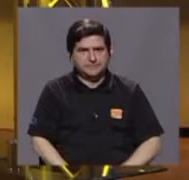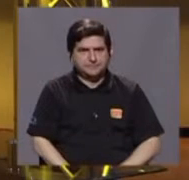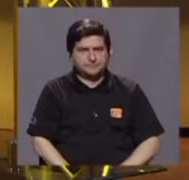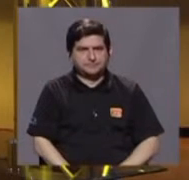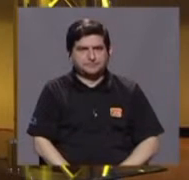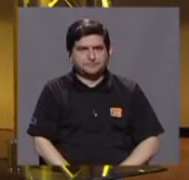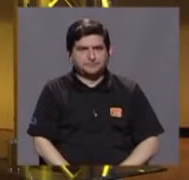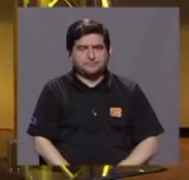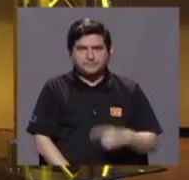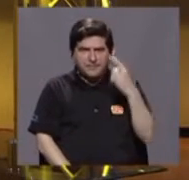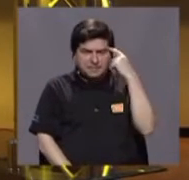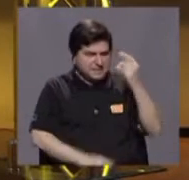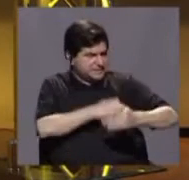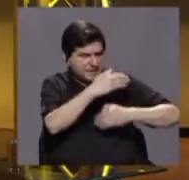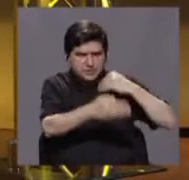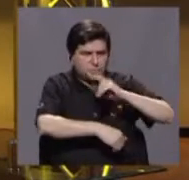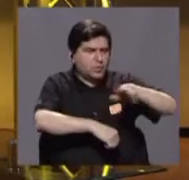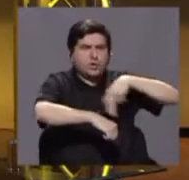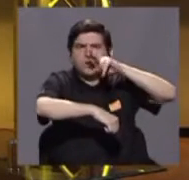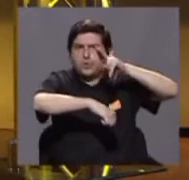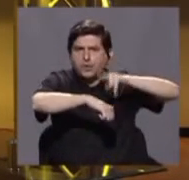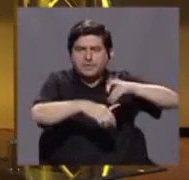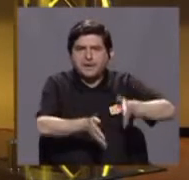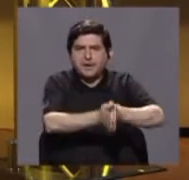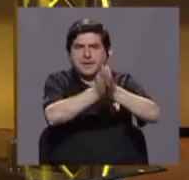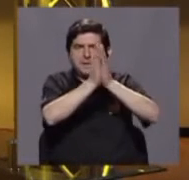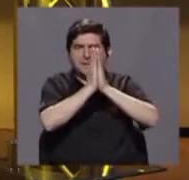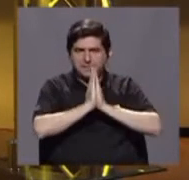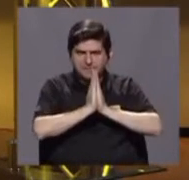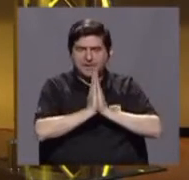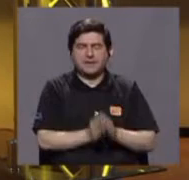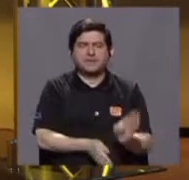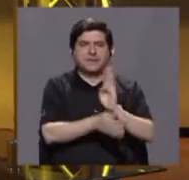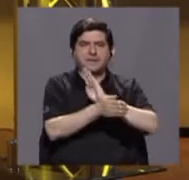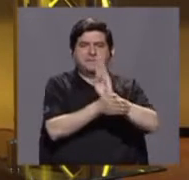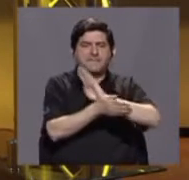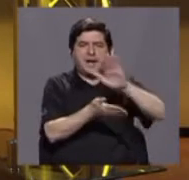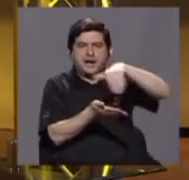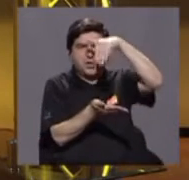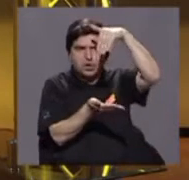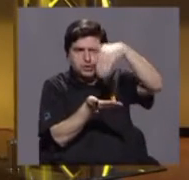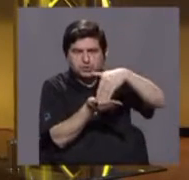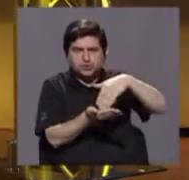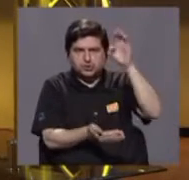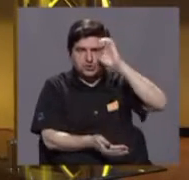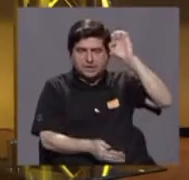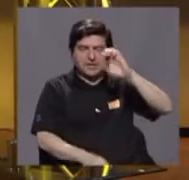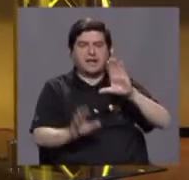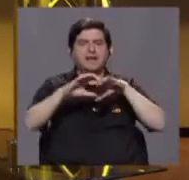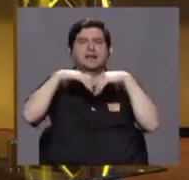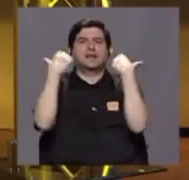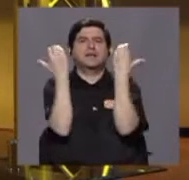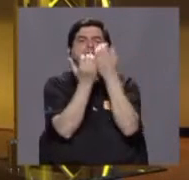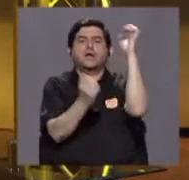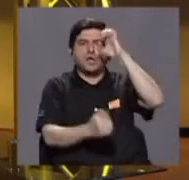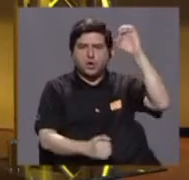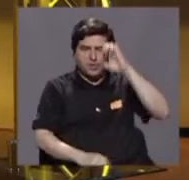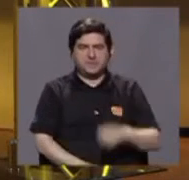de la tónica normal de lo que pedía el Banco Central Europeo y la propia Comisión, que era